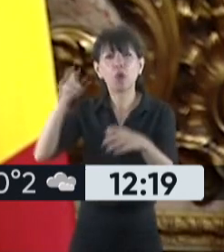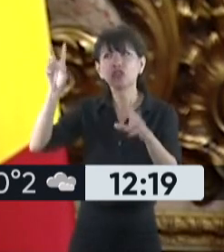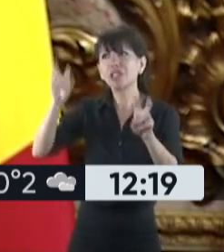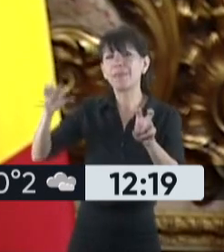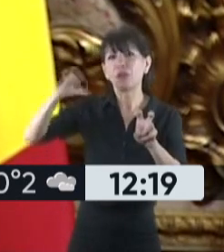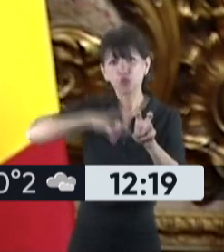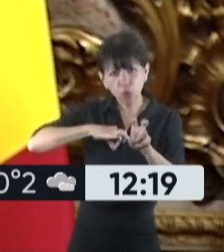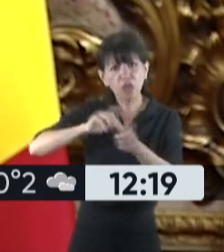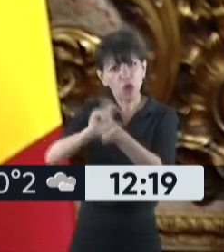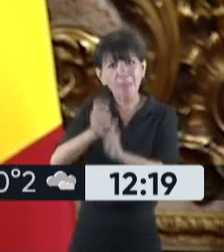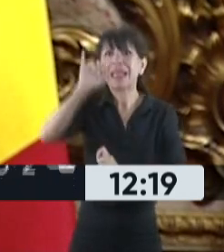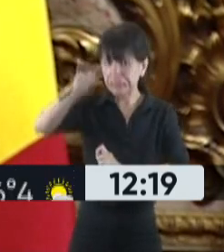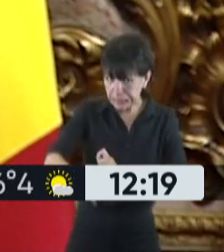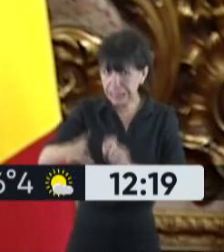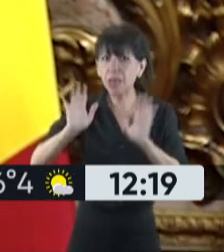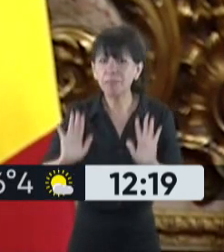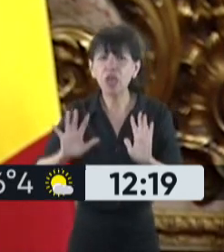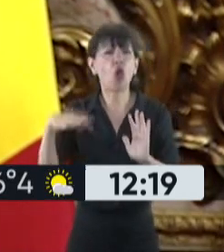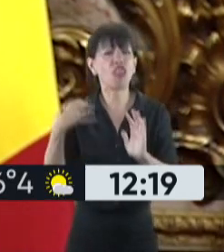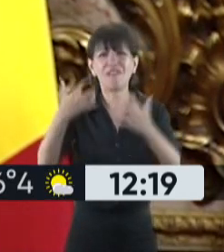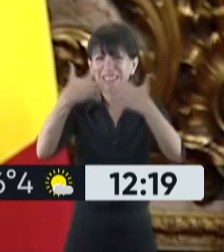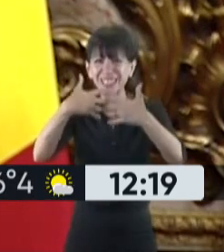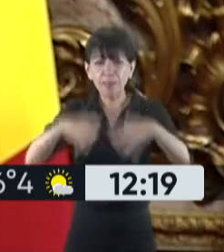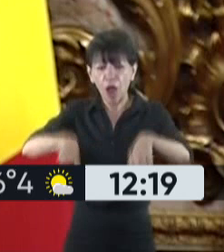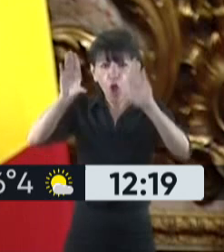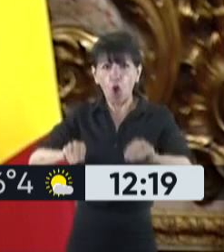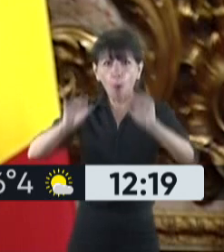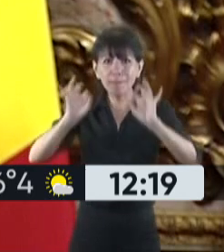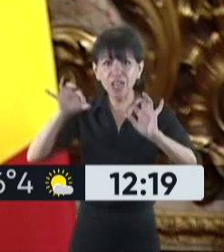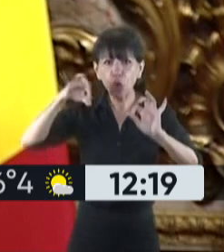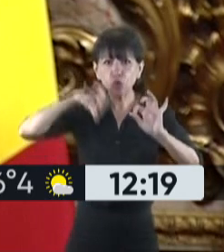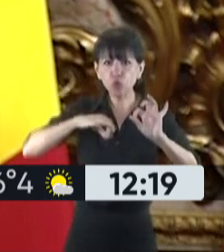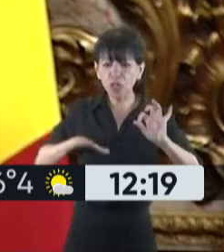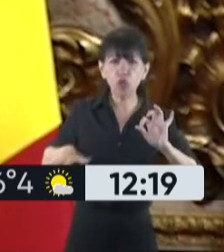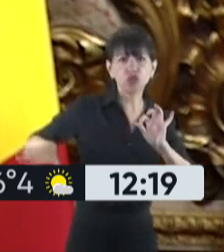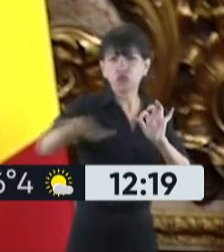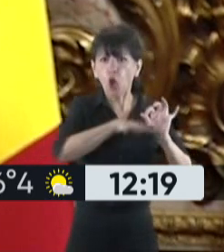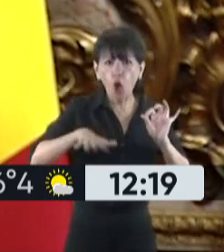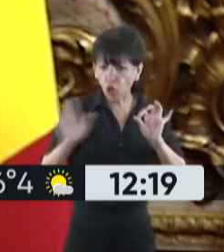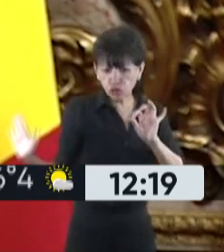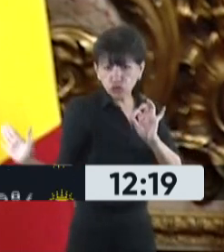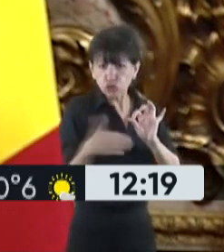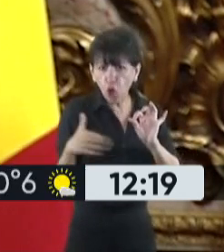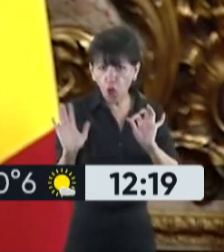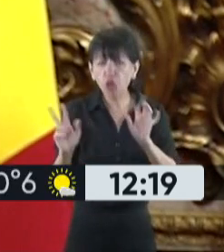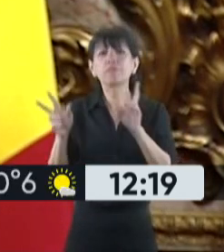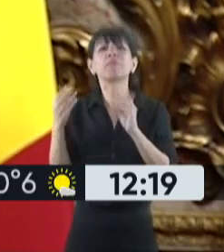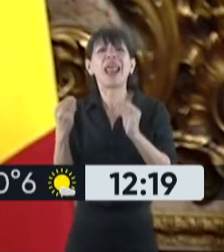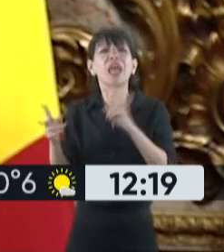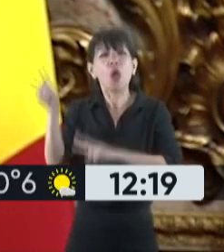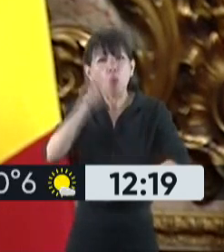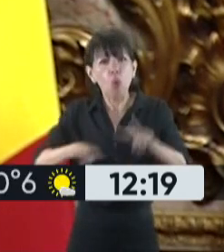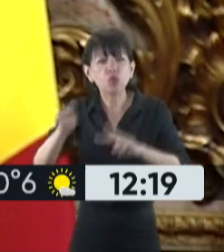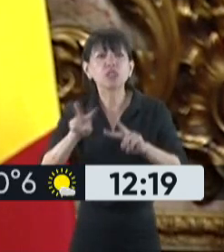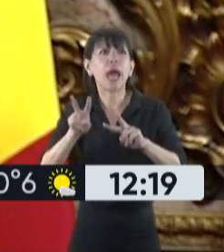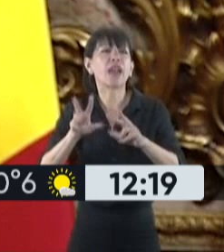bien, pero hagámoslo en todo el sistema, sentémonos y buscar lo que llamamos la sustentabilidad y